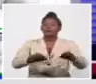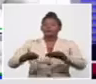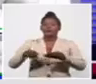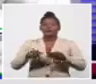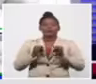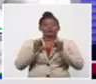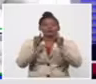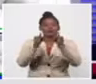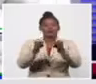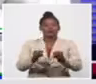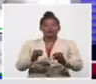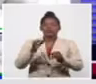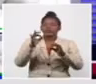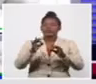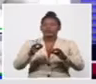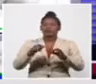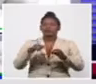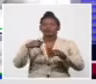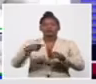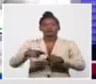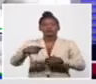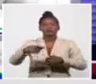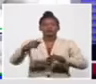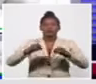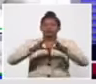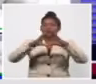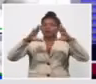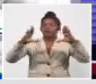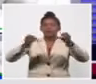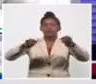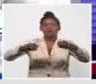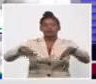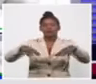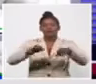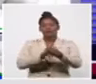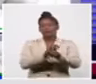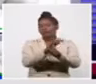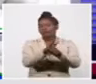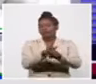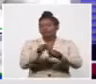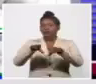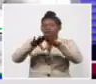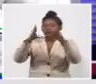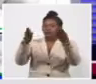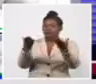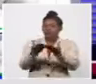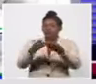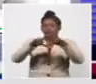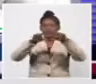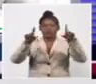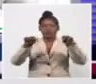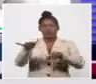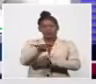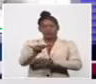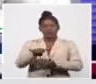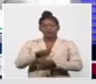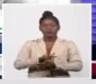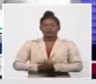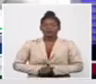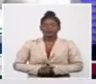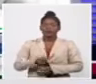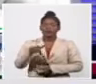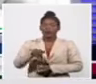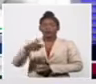Usted en cada mañana una actualización sobre el comportamiento de la COVID-19 en Cuba y el resto del mundo. Hoy es jueves, 4